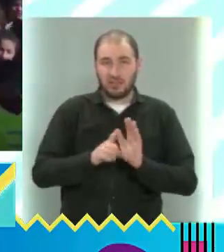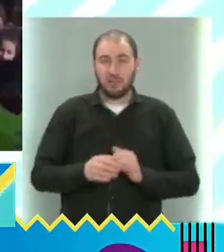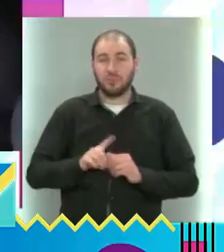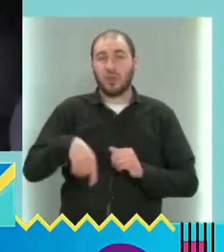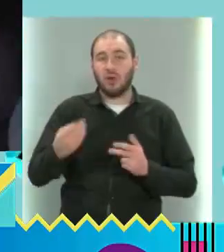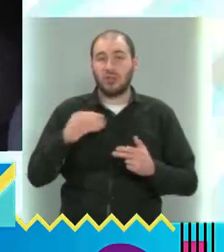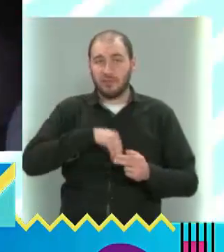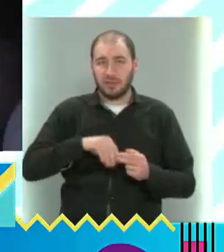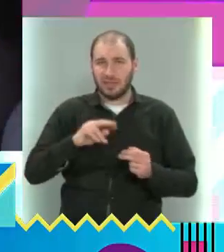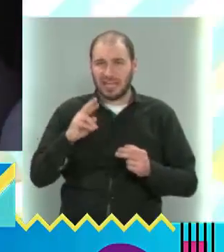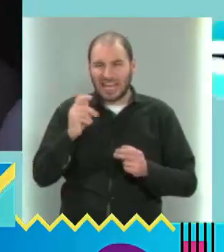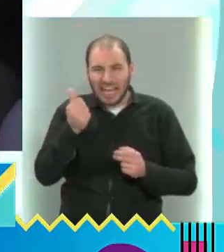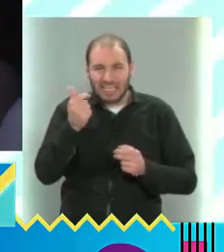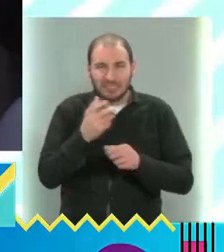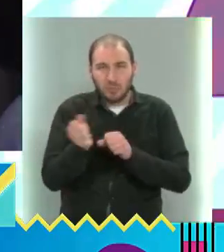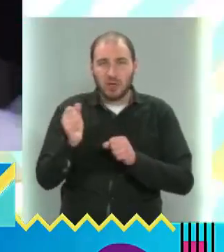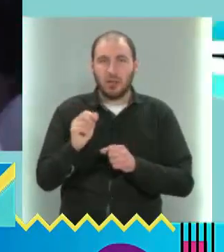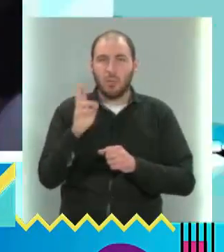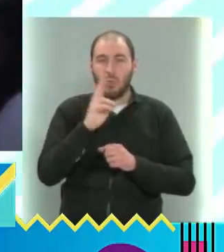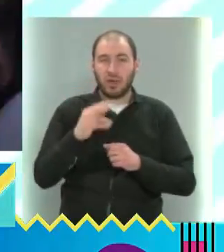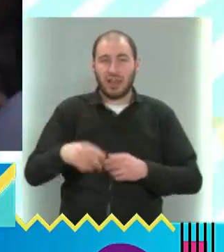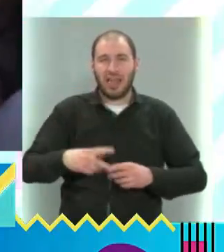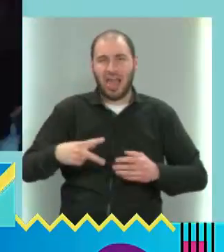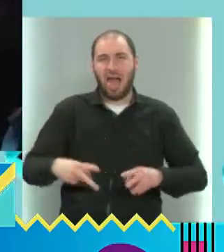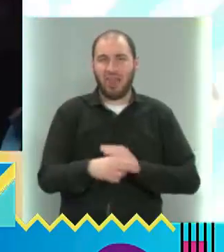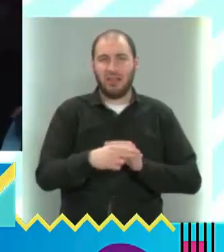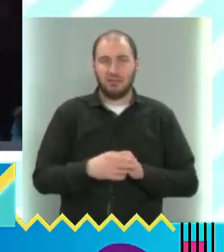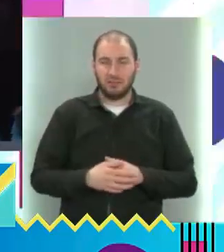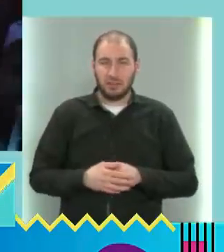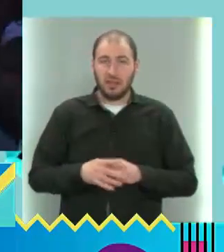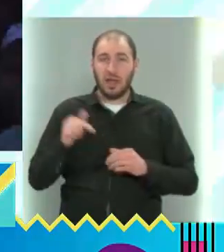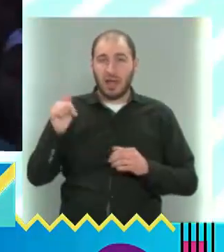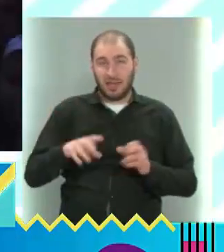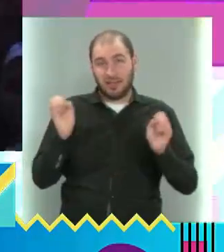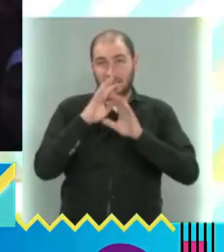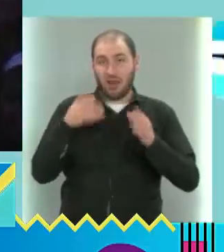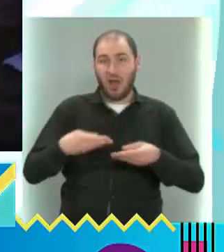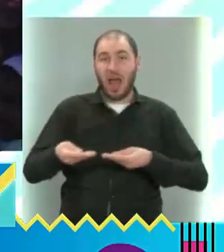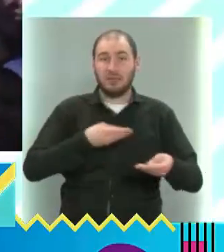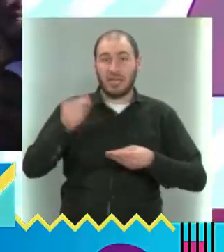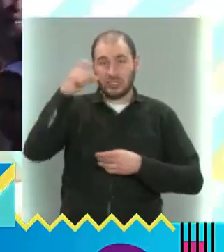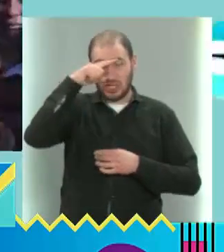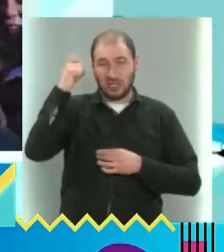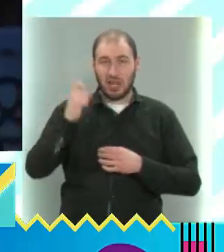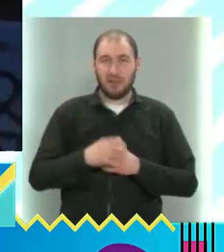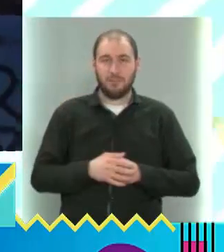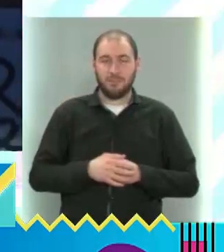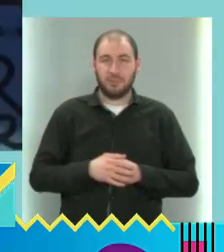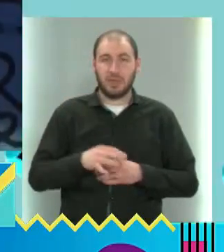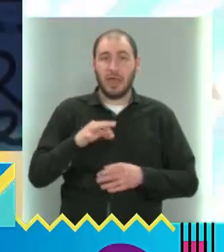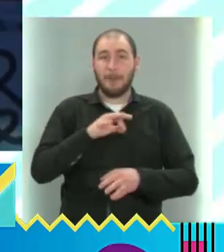y otra víctima casi fatal, por lo menos una mujer que quedó mutilada, ¿no es cierto? Y está claro que la Administración Nacional